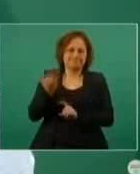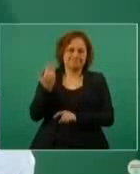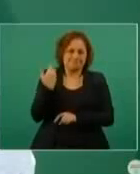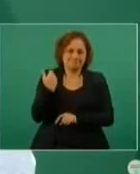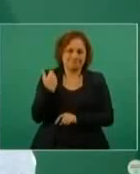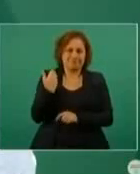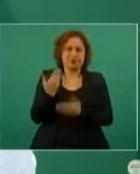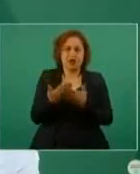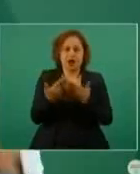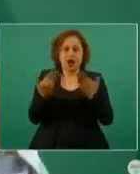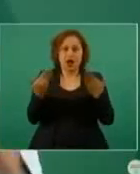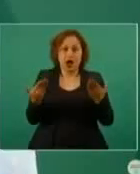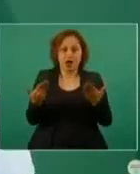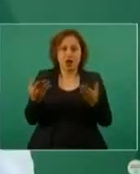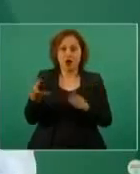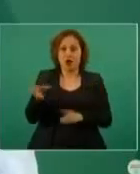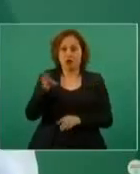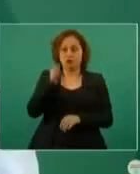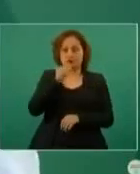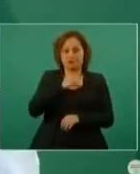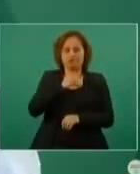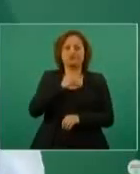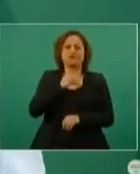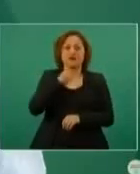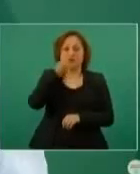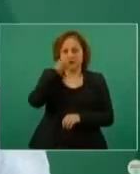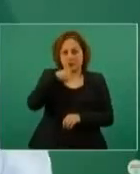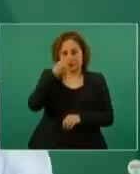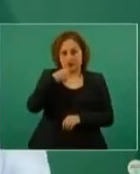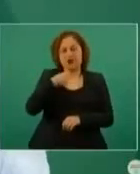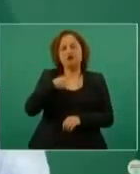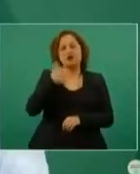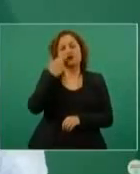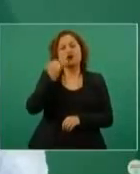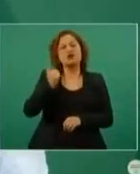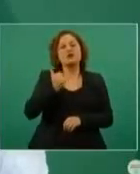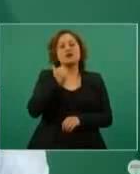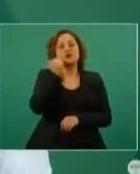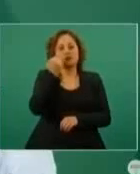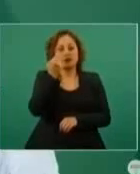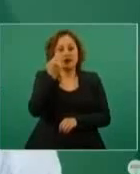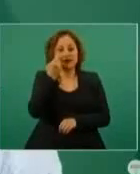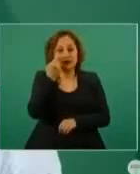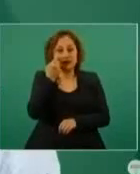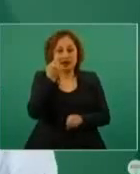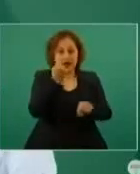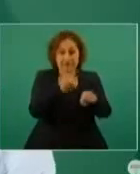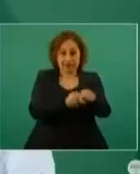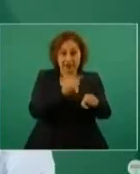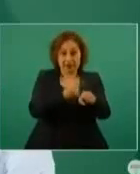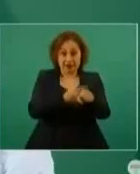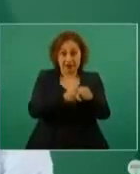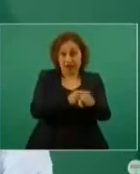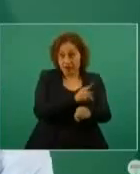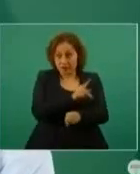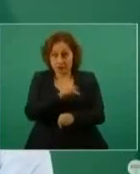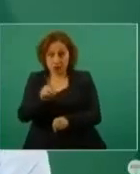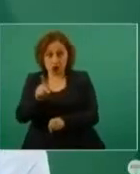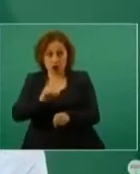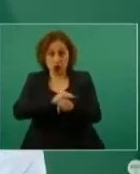sudando. ¿Qué pedo con ese brillo, no? O sea, yo dije... Dice, oigo ahí algunas tosas. Bueno, como lo